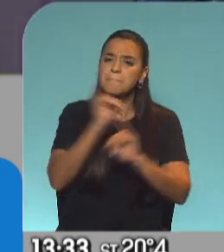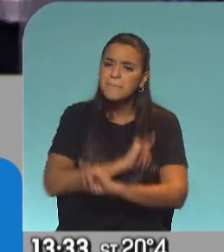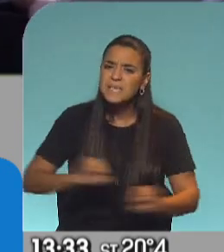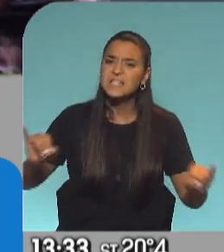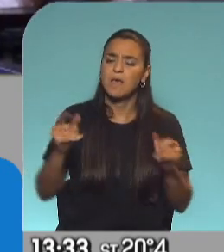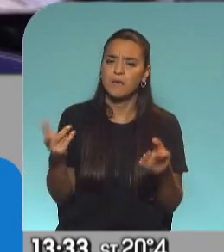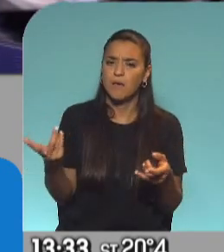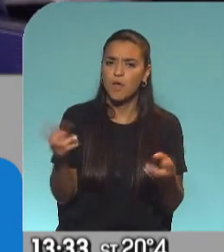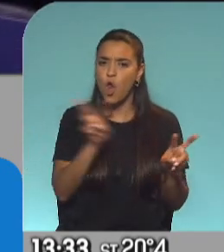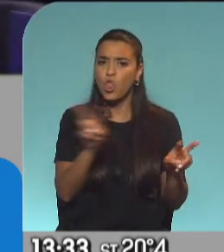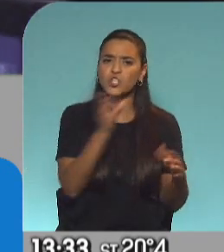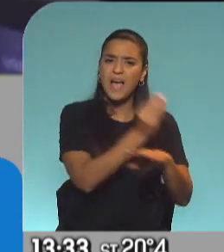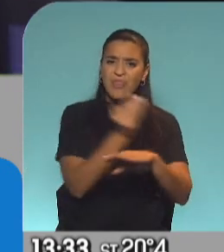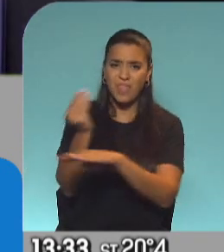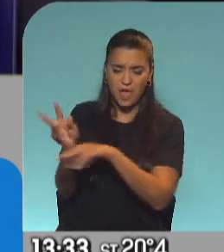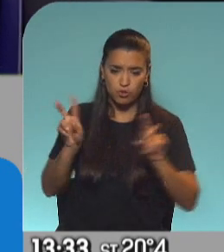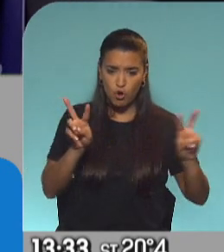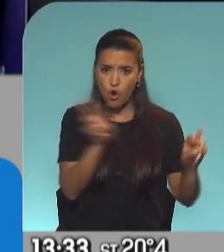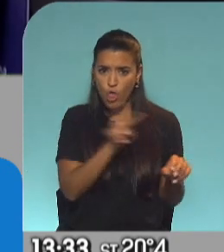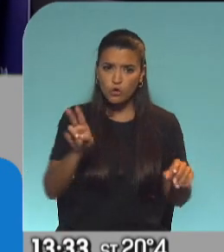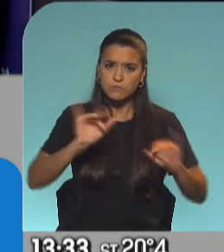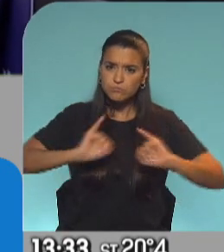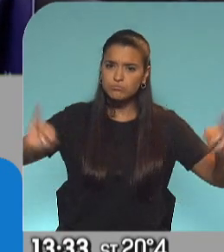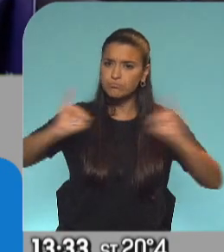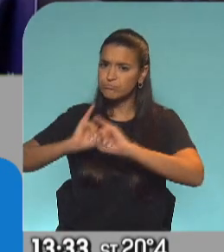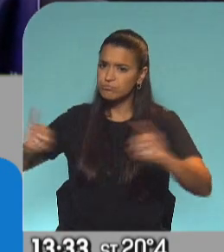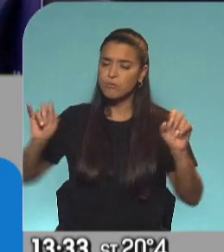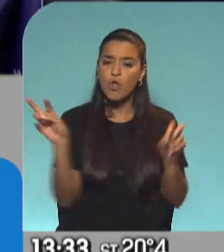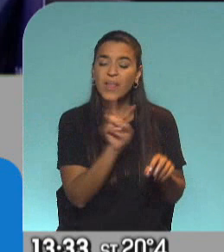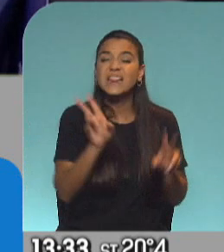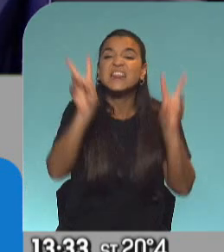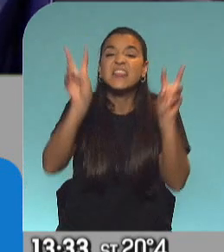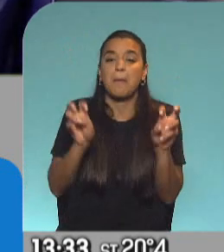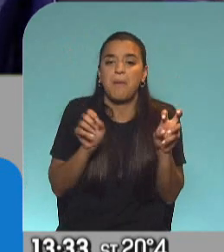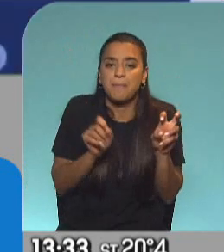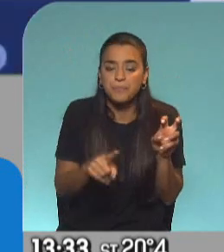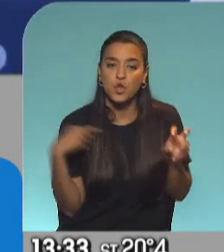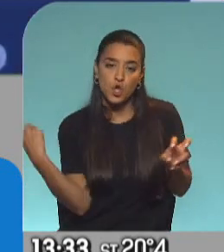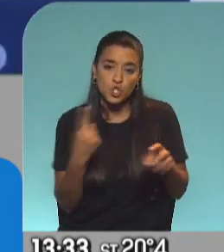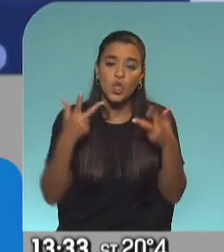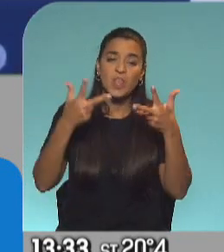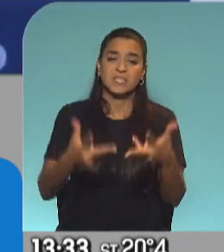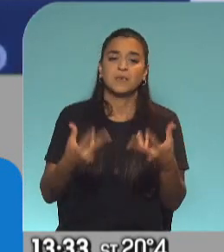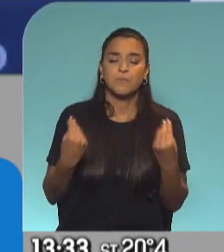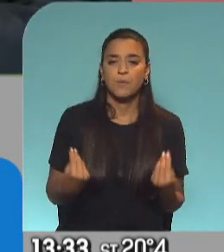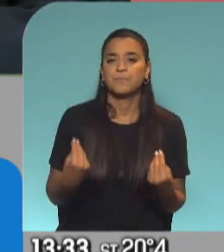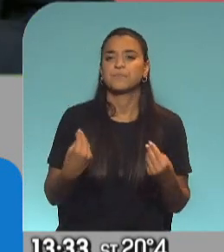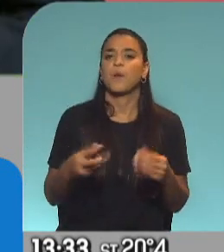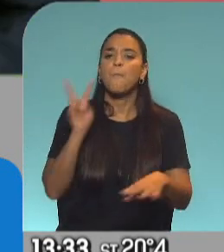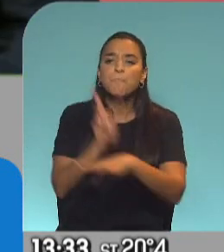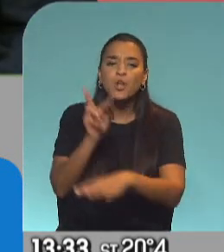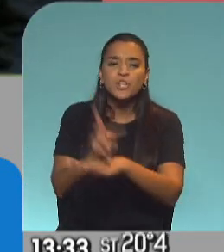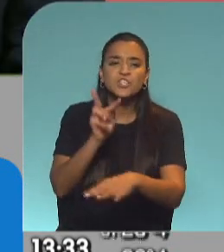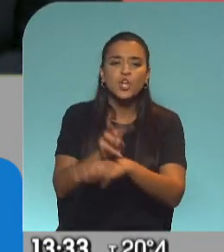se fue escuchando de los dos candidatos en la campaña, pareciera ser que el tema de lo que nosotros llamaríamos el